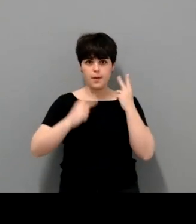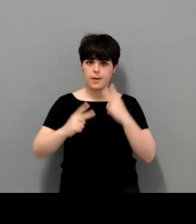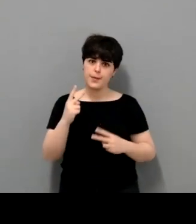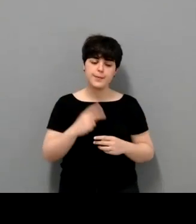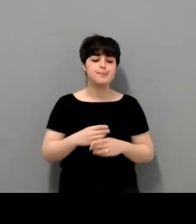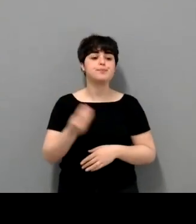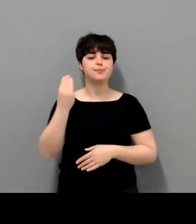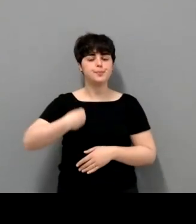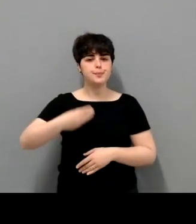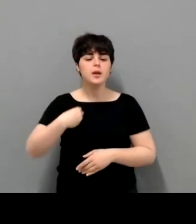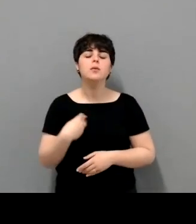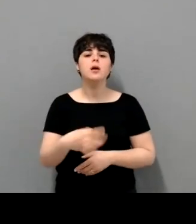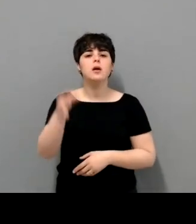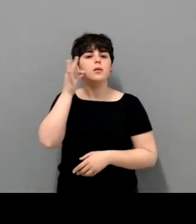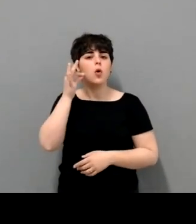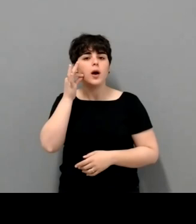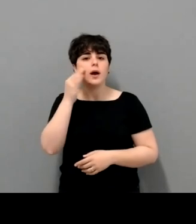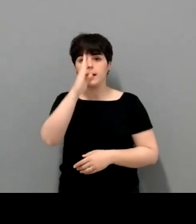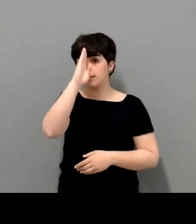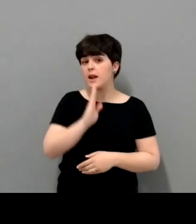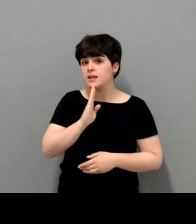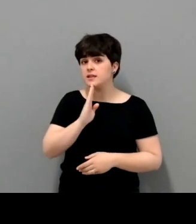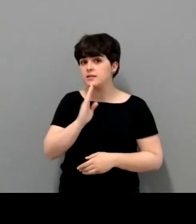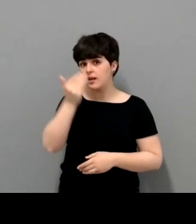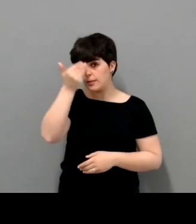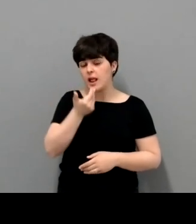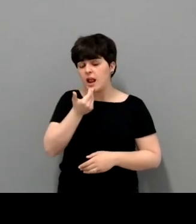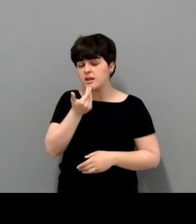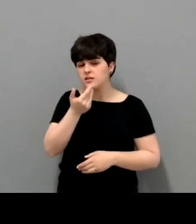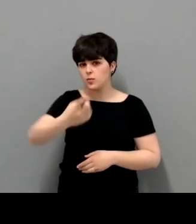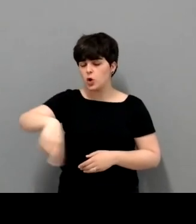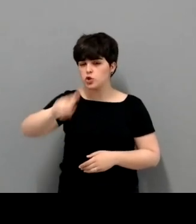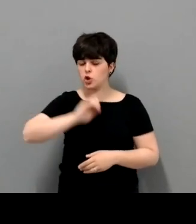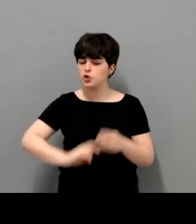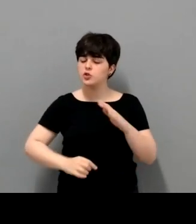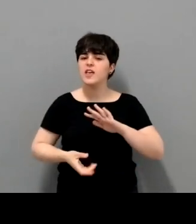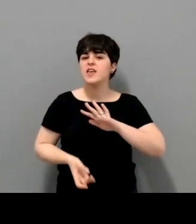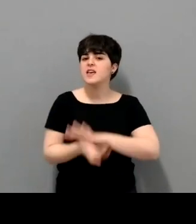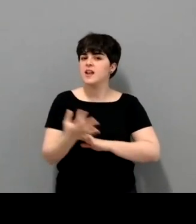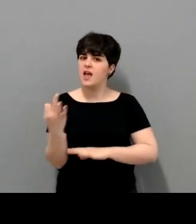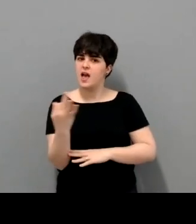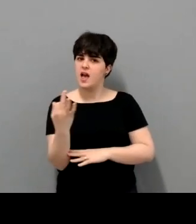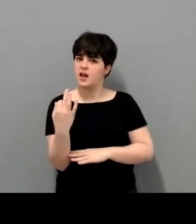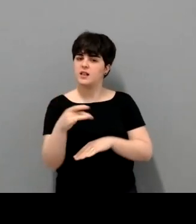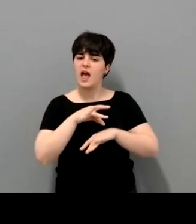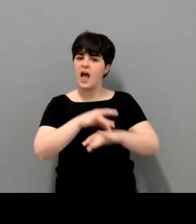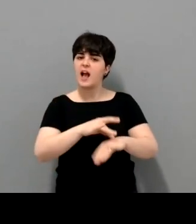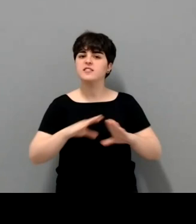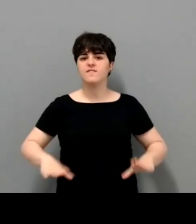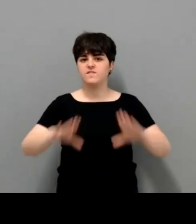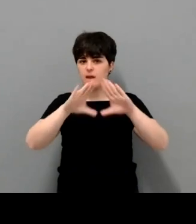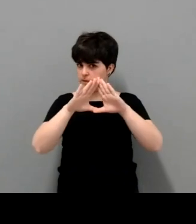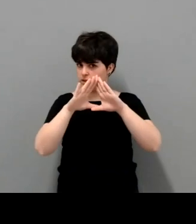Las mujeres con parálisis cerebral estáis construyendo agenda feminista,